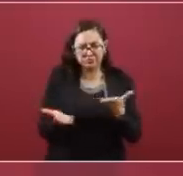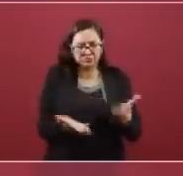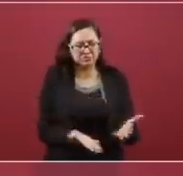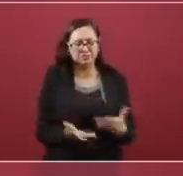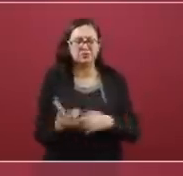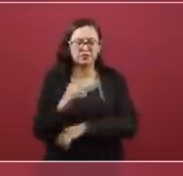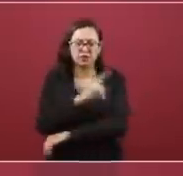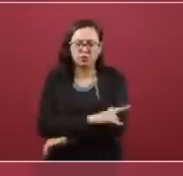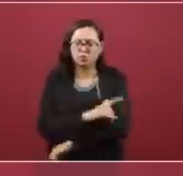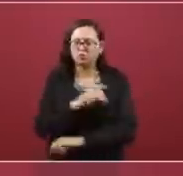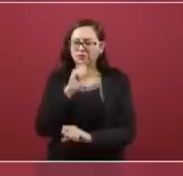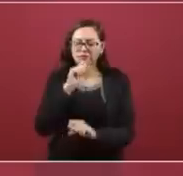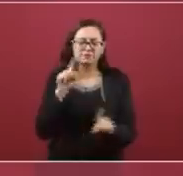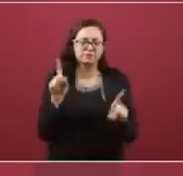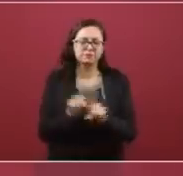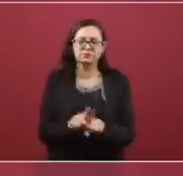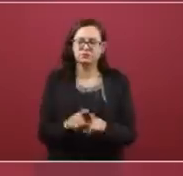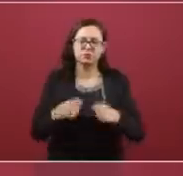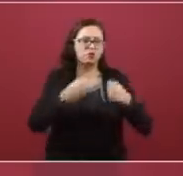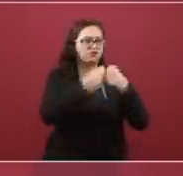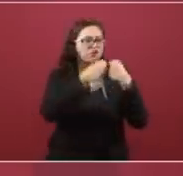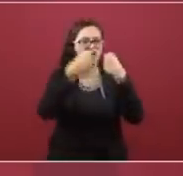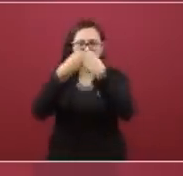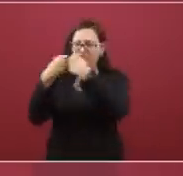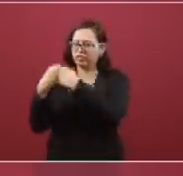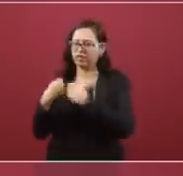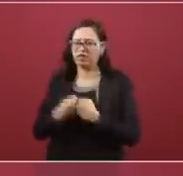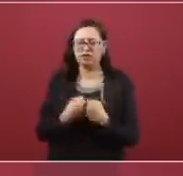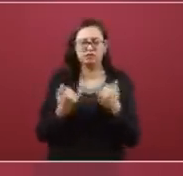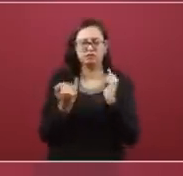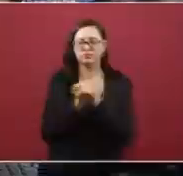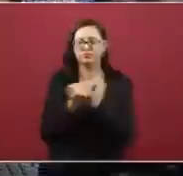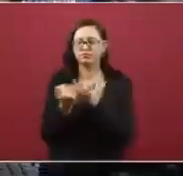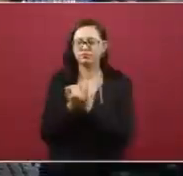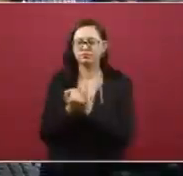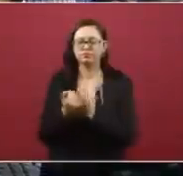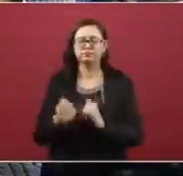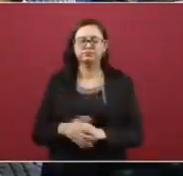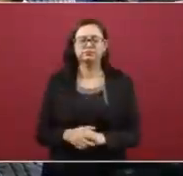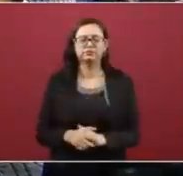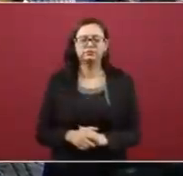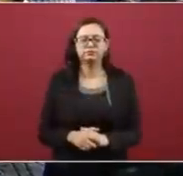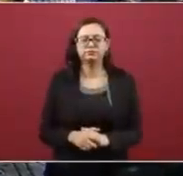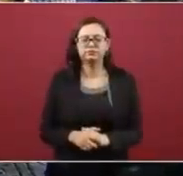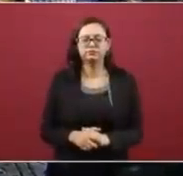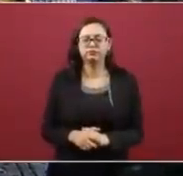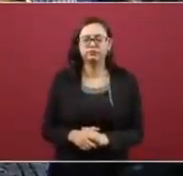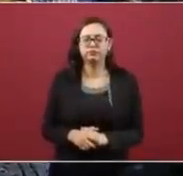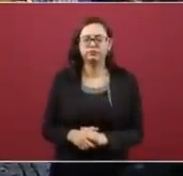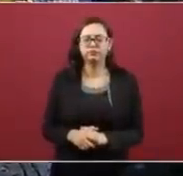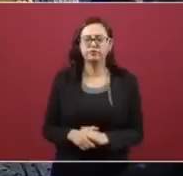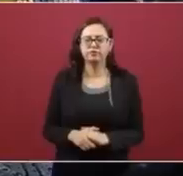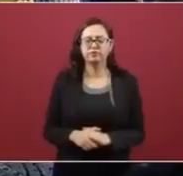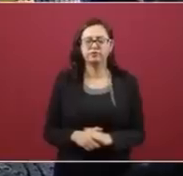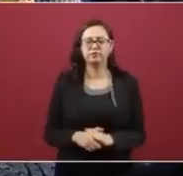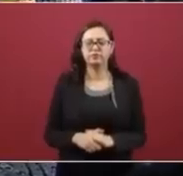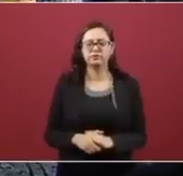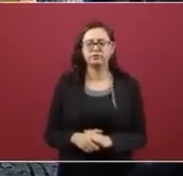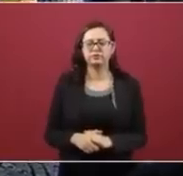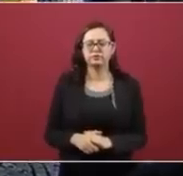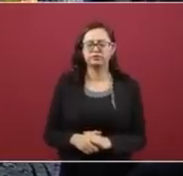ni en ninguna frontera del país. Lo mismo de se